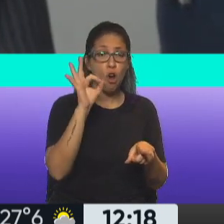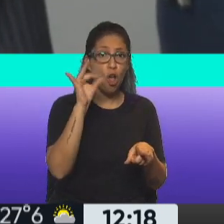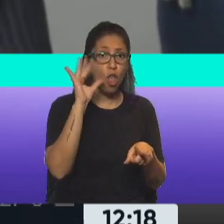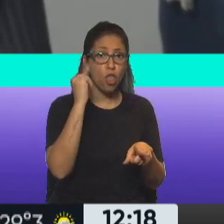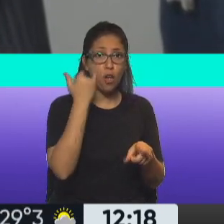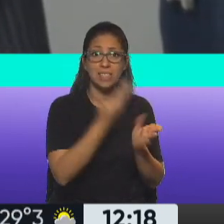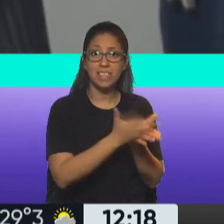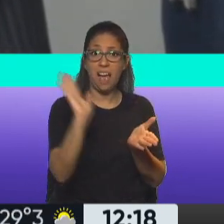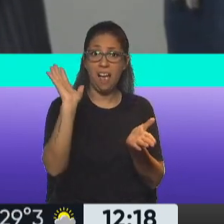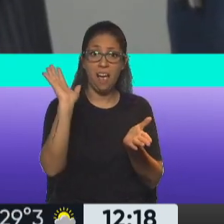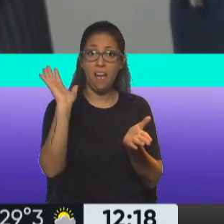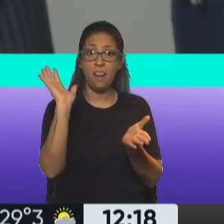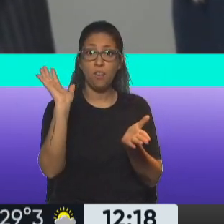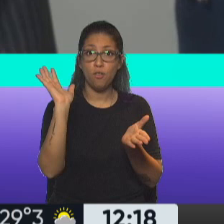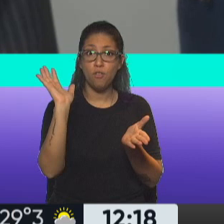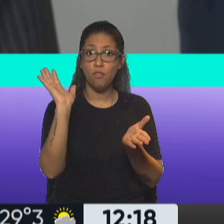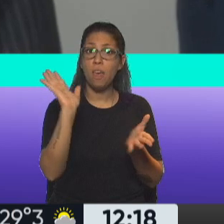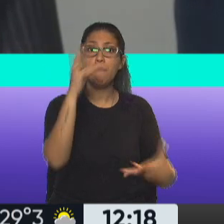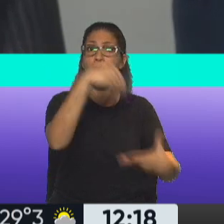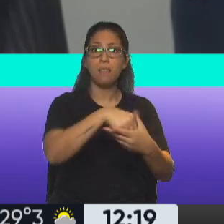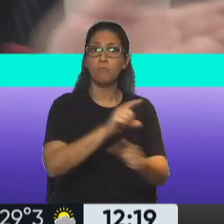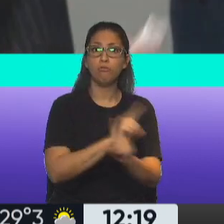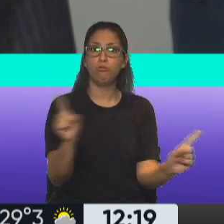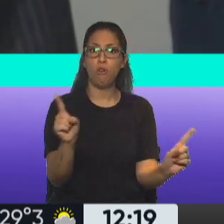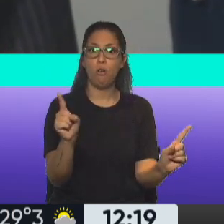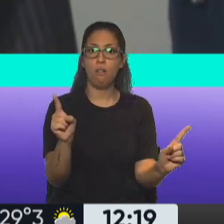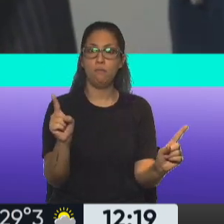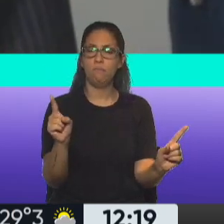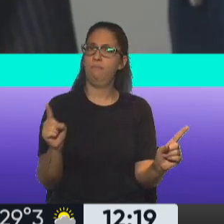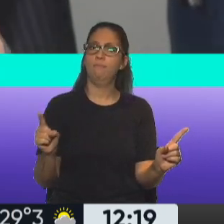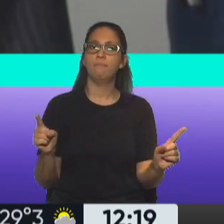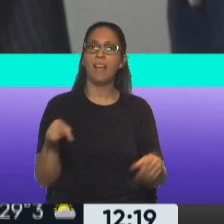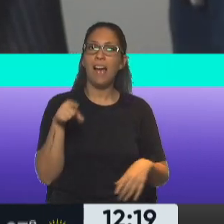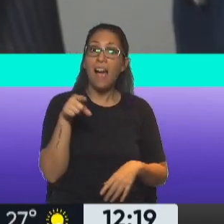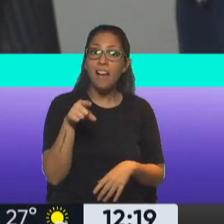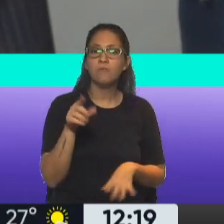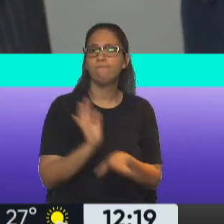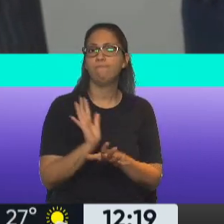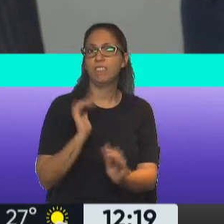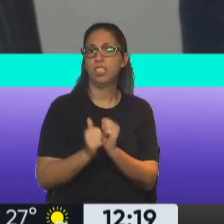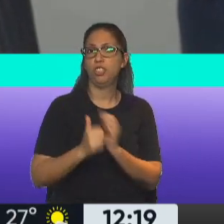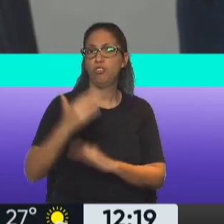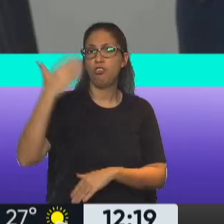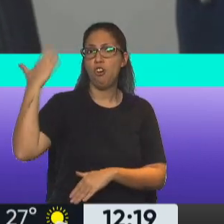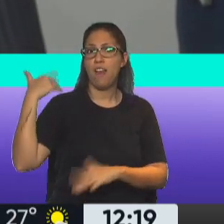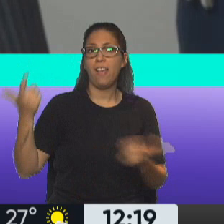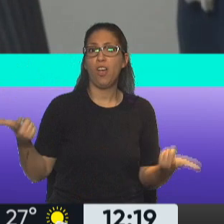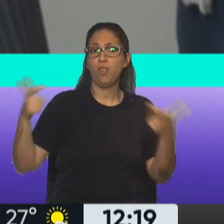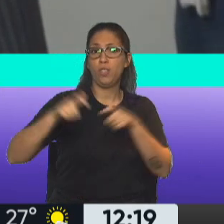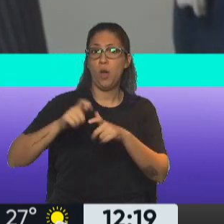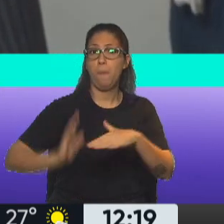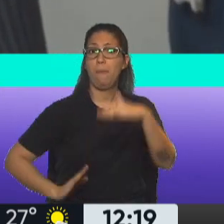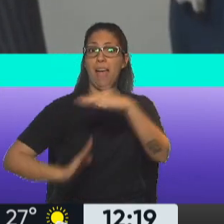no lo dejaron participar. Esta es la historia del Consejo de la Magistratura que está